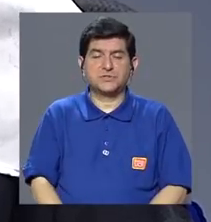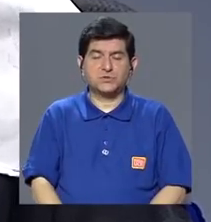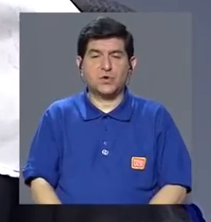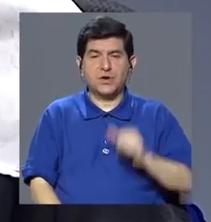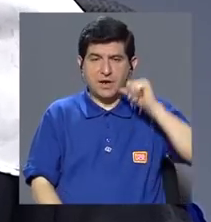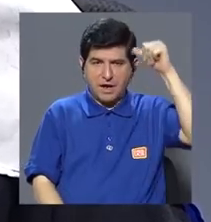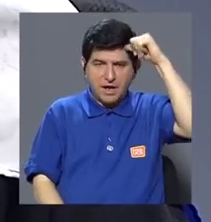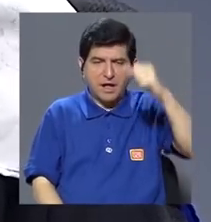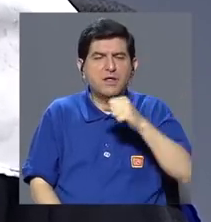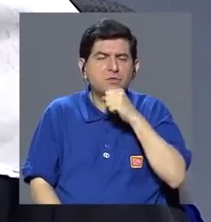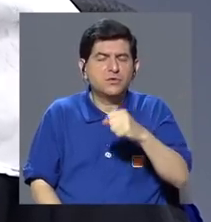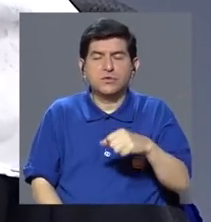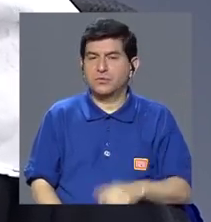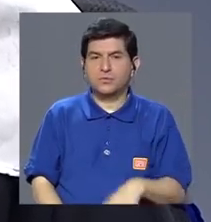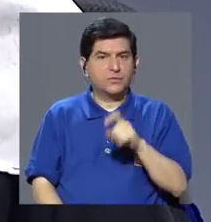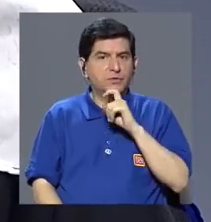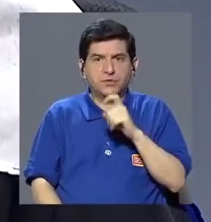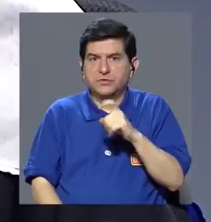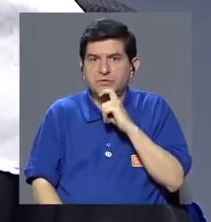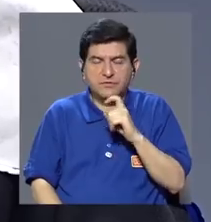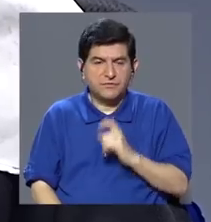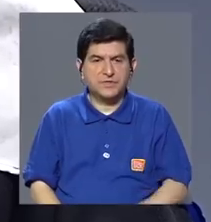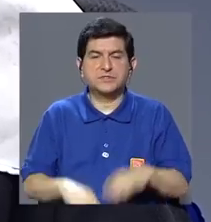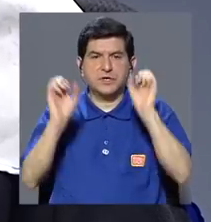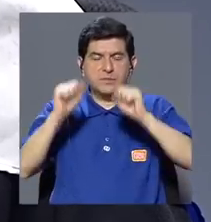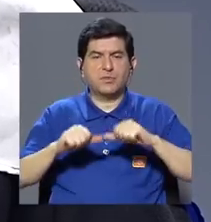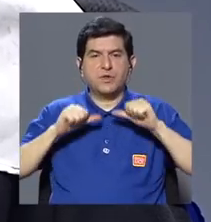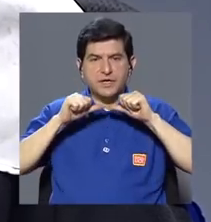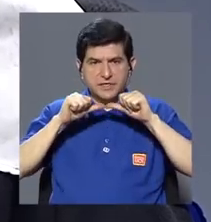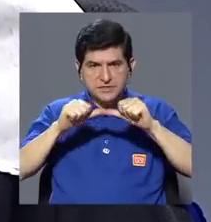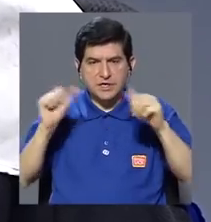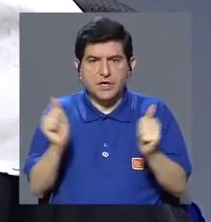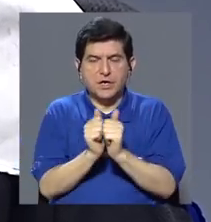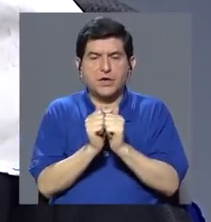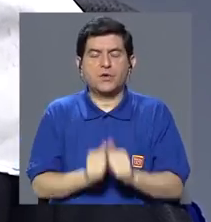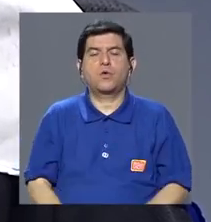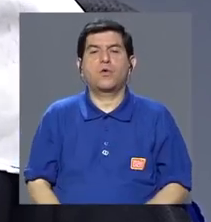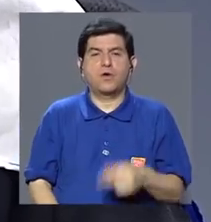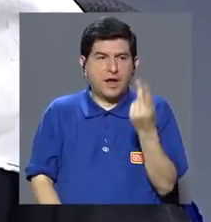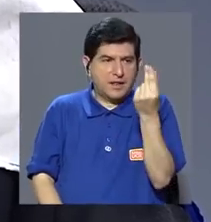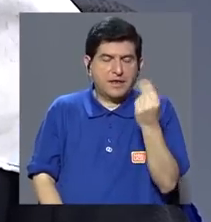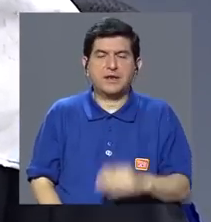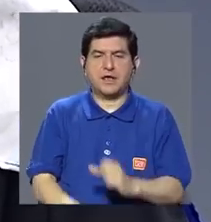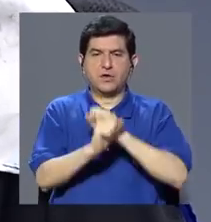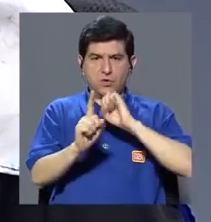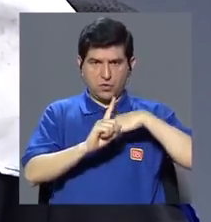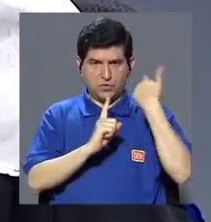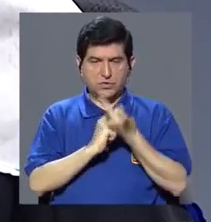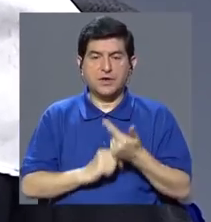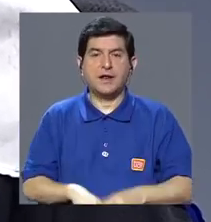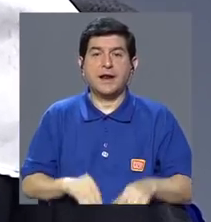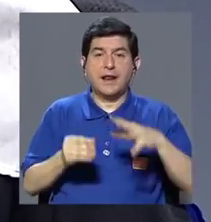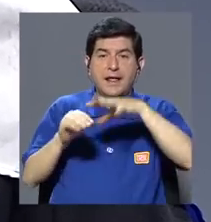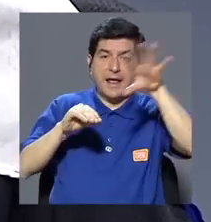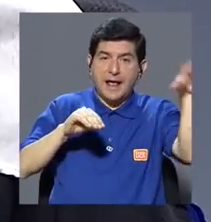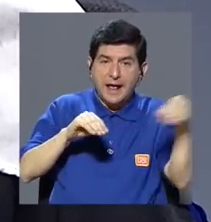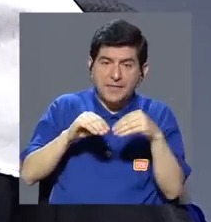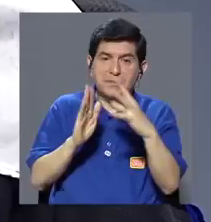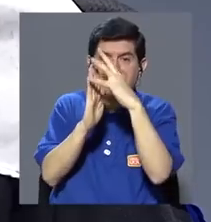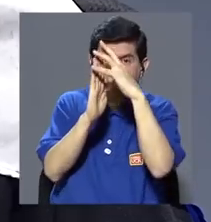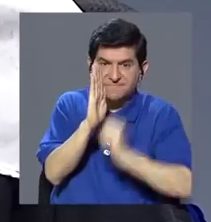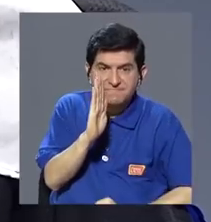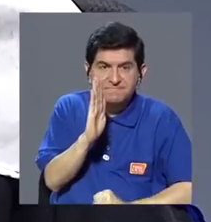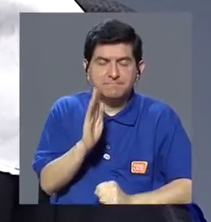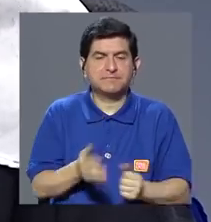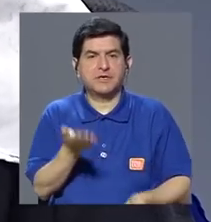edad que con coste iba a vivir con lo que se acaba de su seguro social todavía tenían que quitarte osea tal